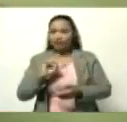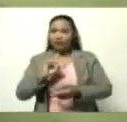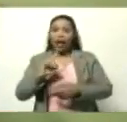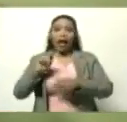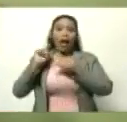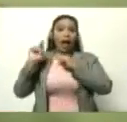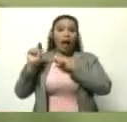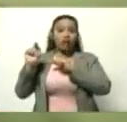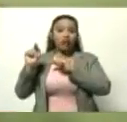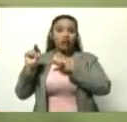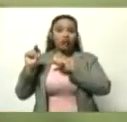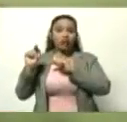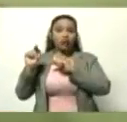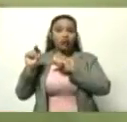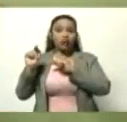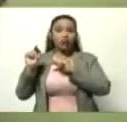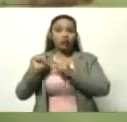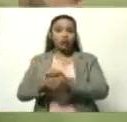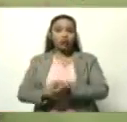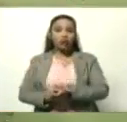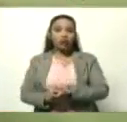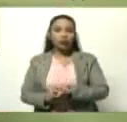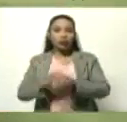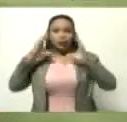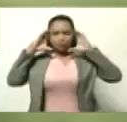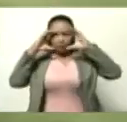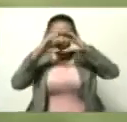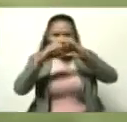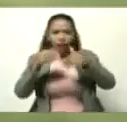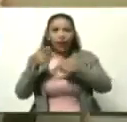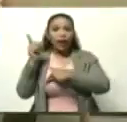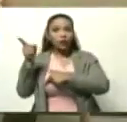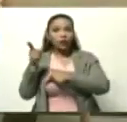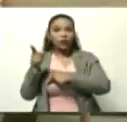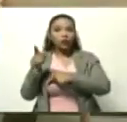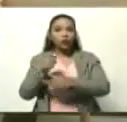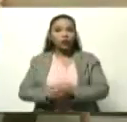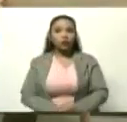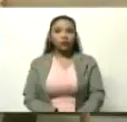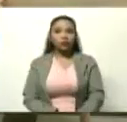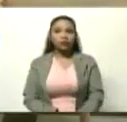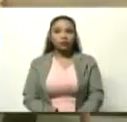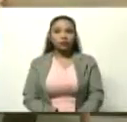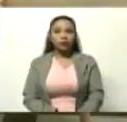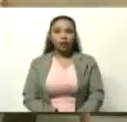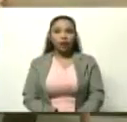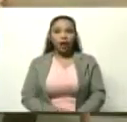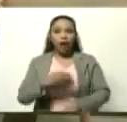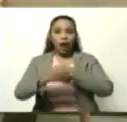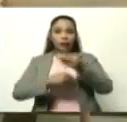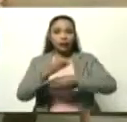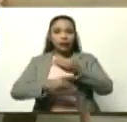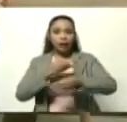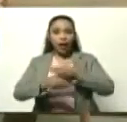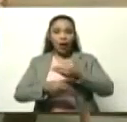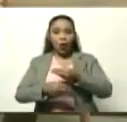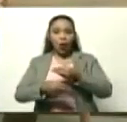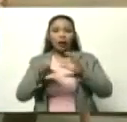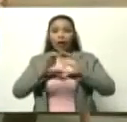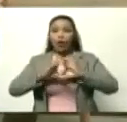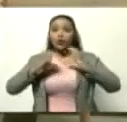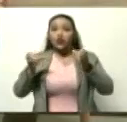digamos concentraron ellos ellos se constituyeron en clases